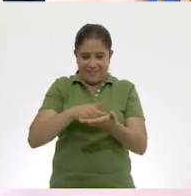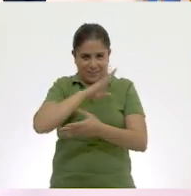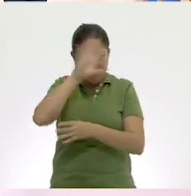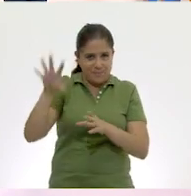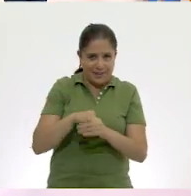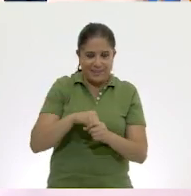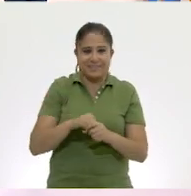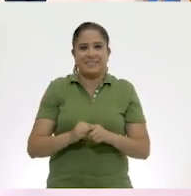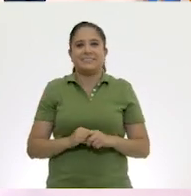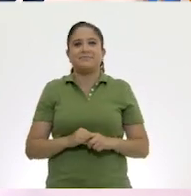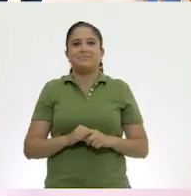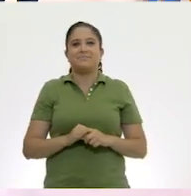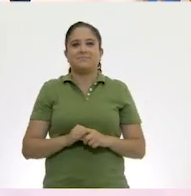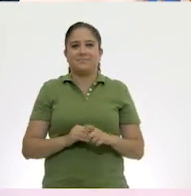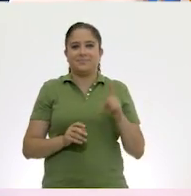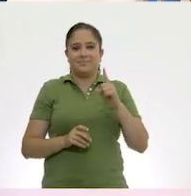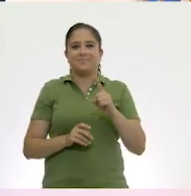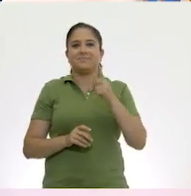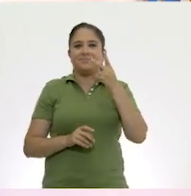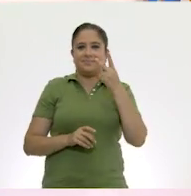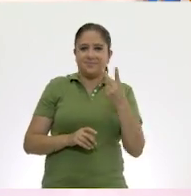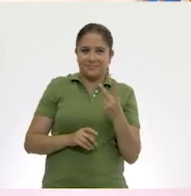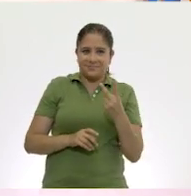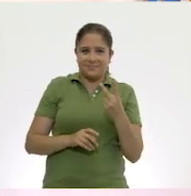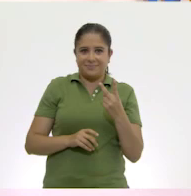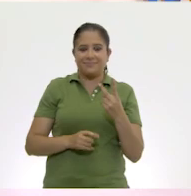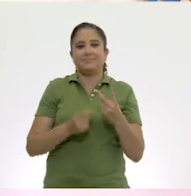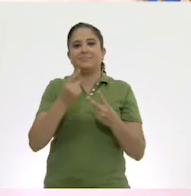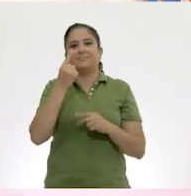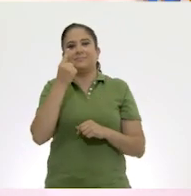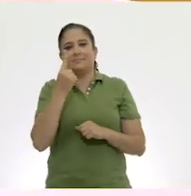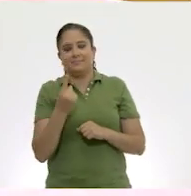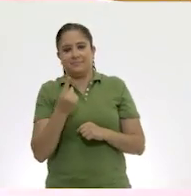izquierda 12